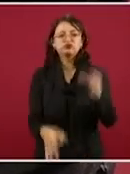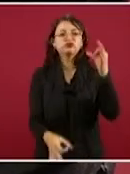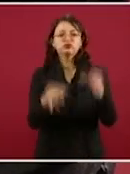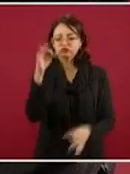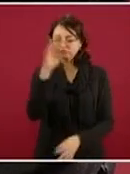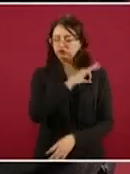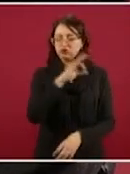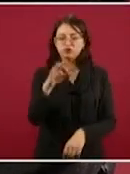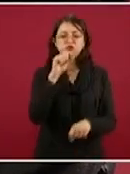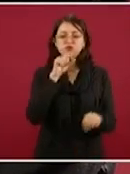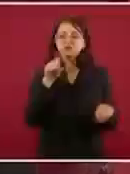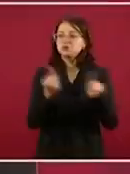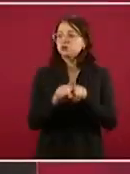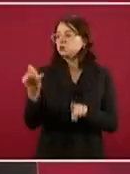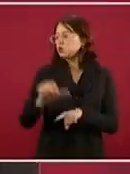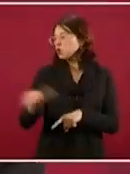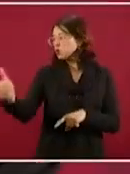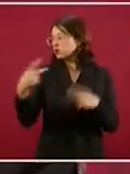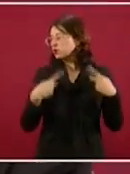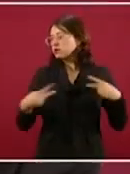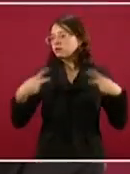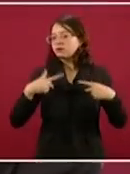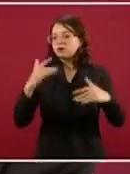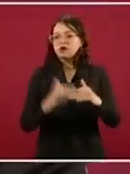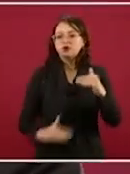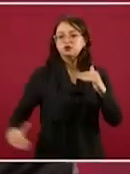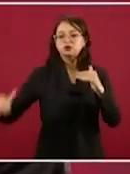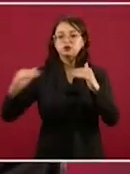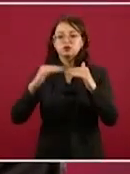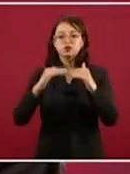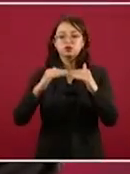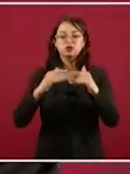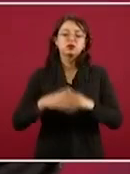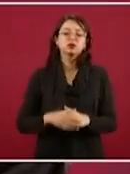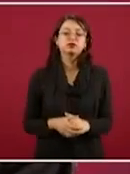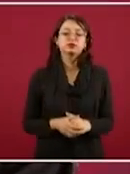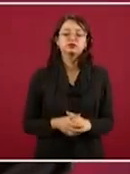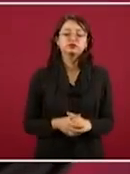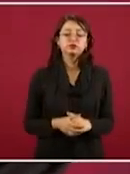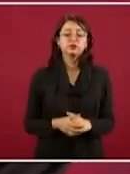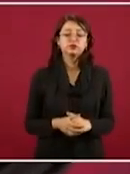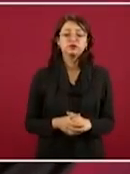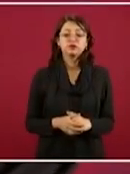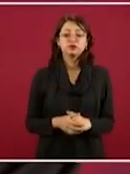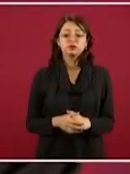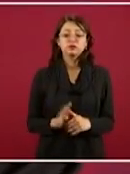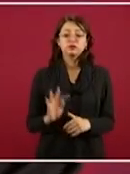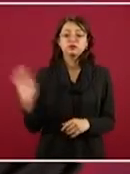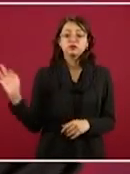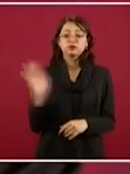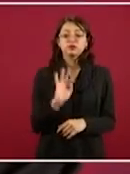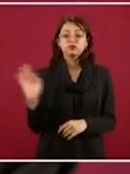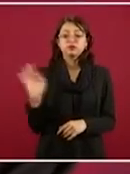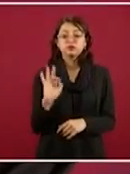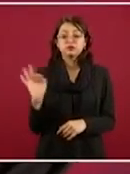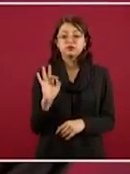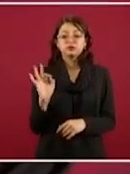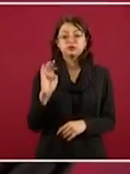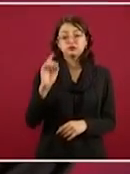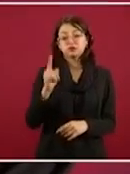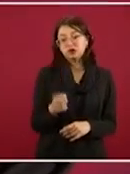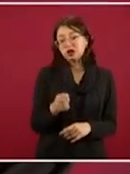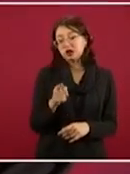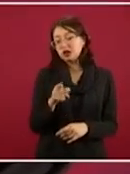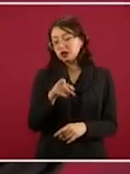ciudadano. A lo mejor es en el caso de otros servidores